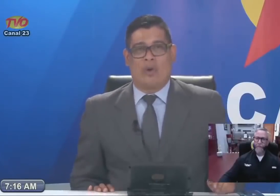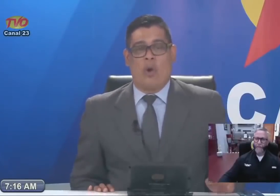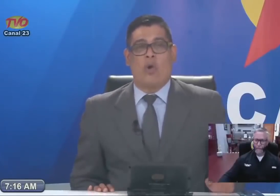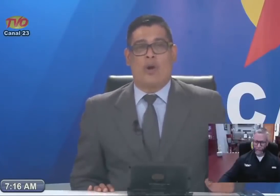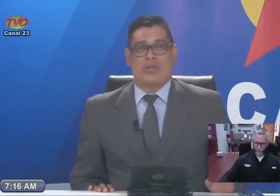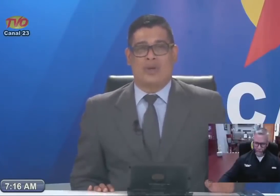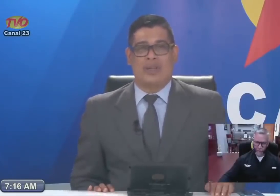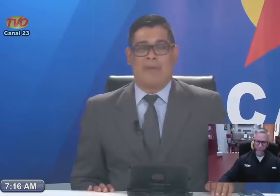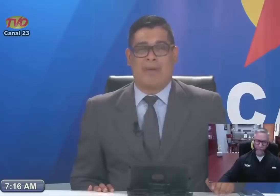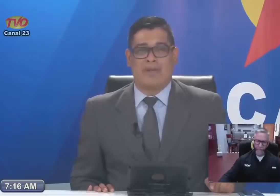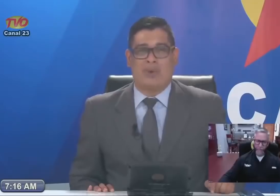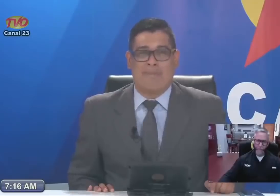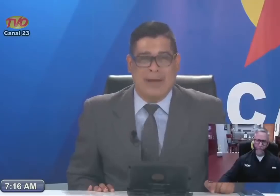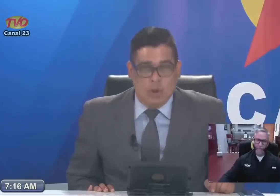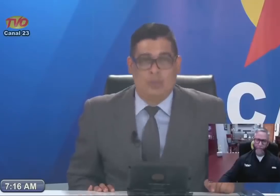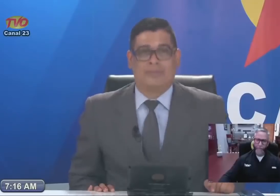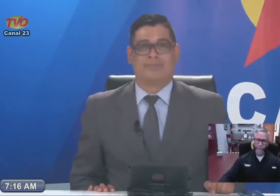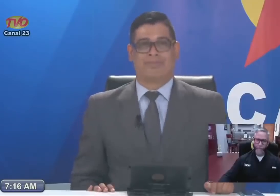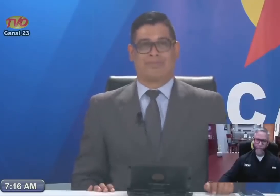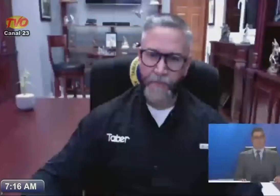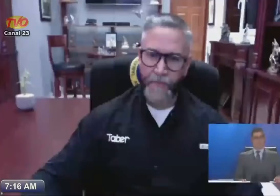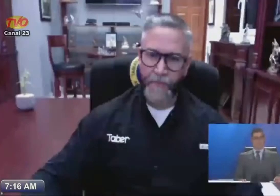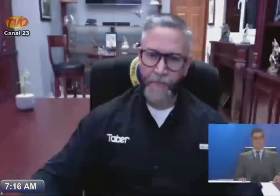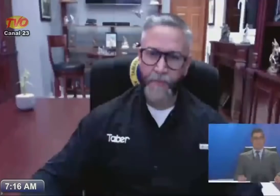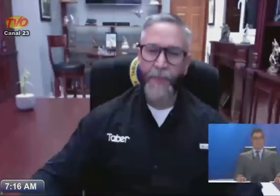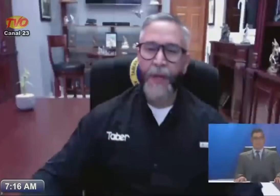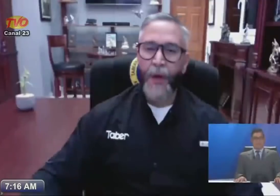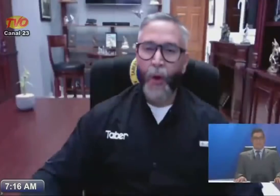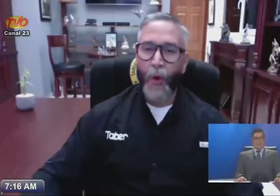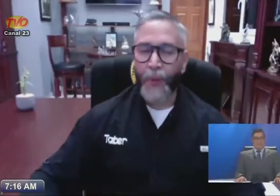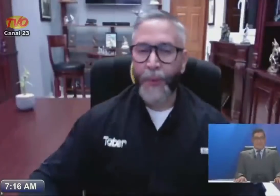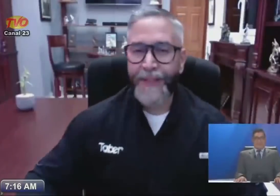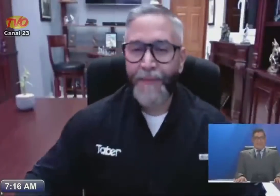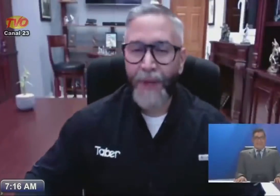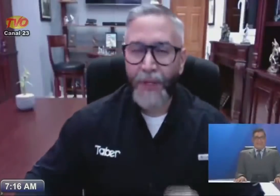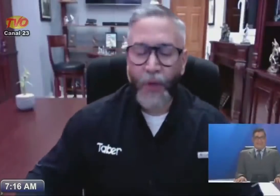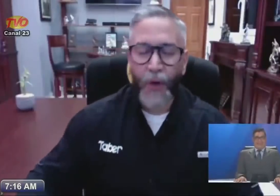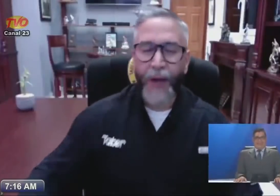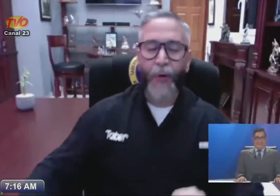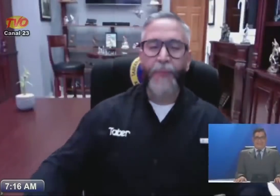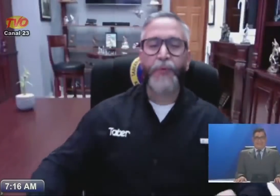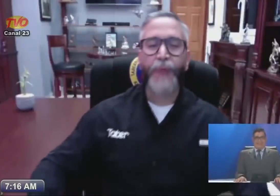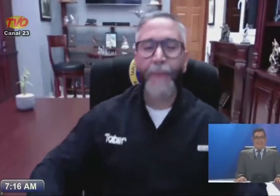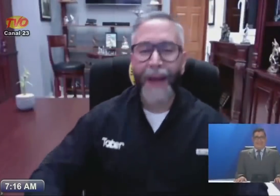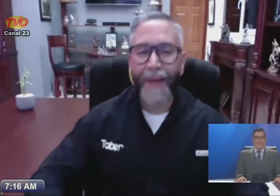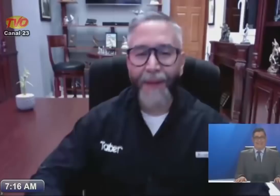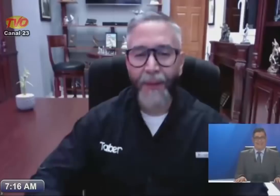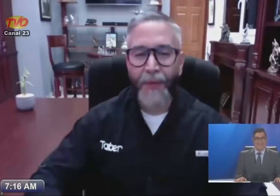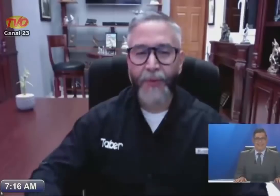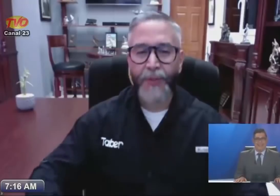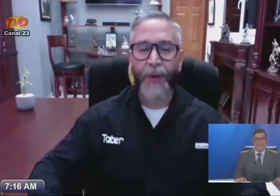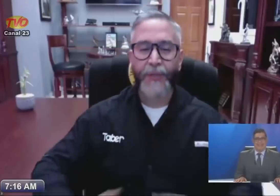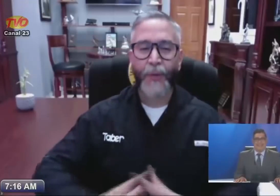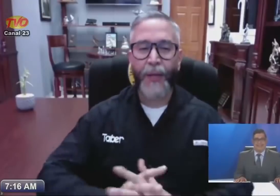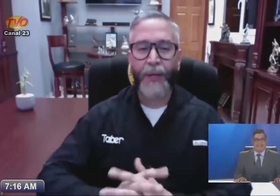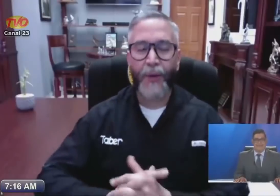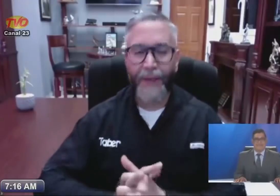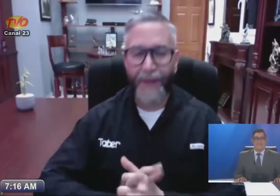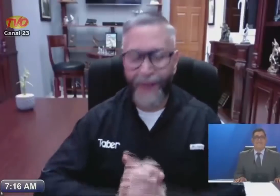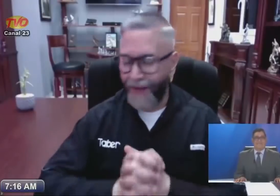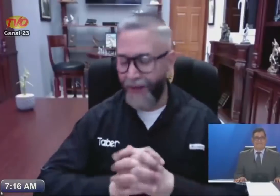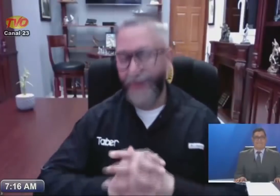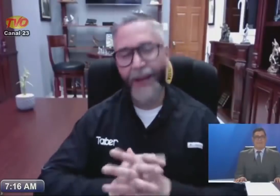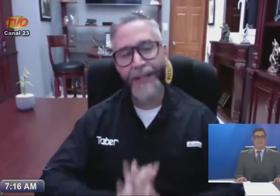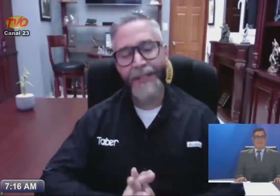con un corazón dispuesto al perdón josé luís sólo recordamos una palabra tener tu señor jesucristo a